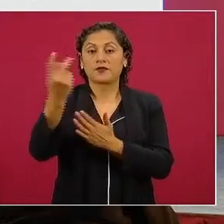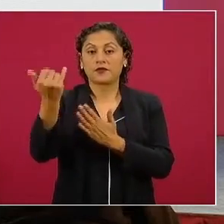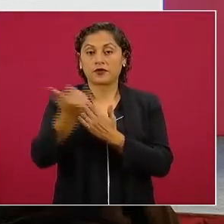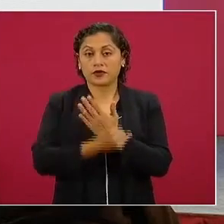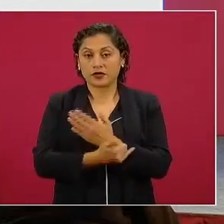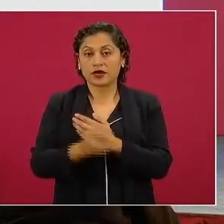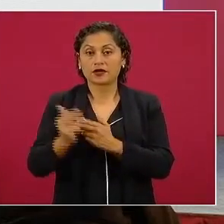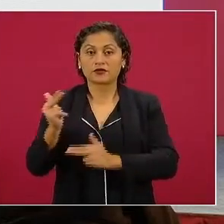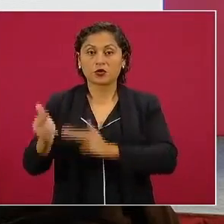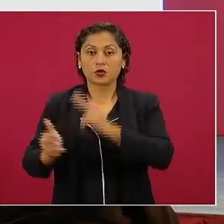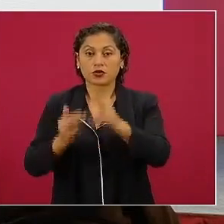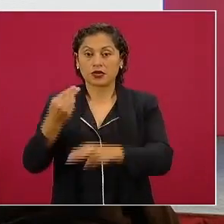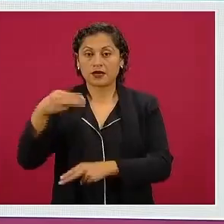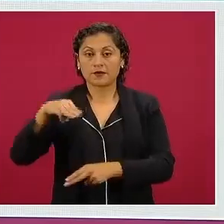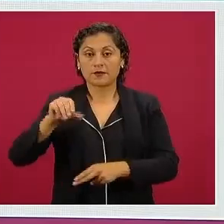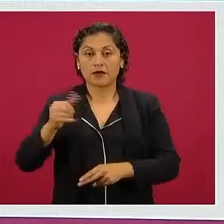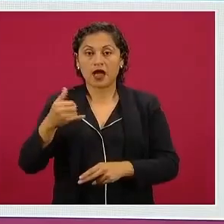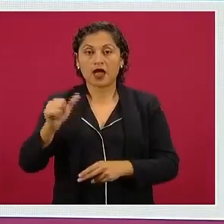ya